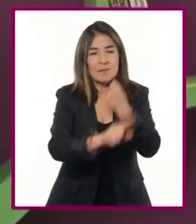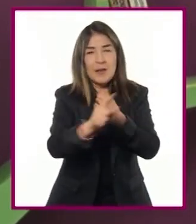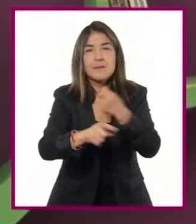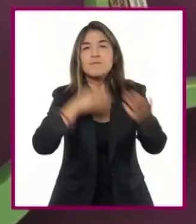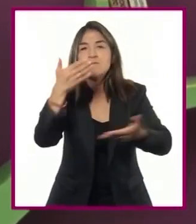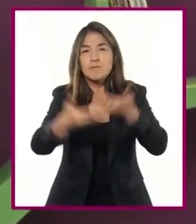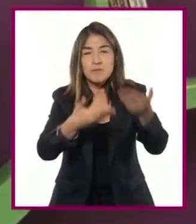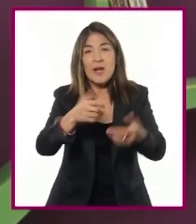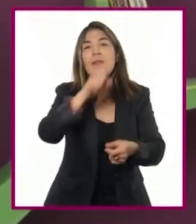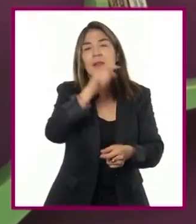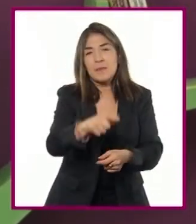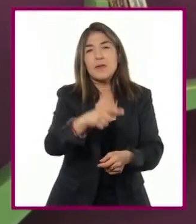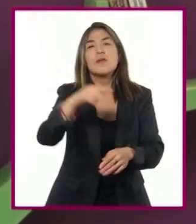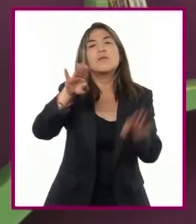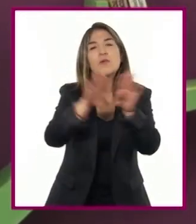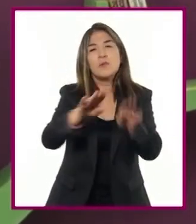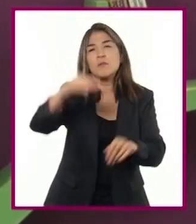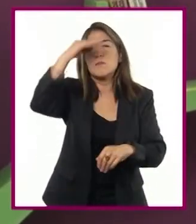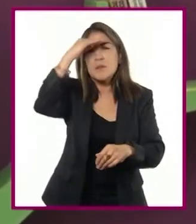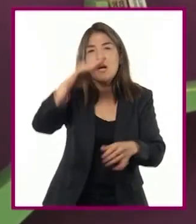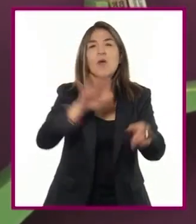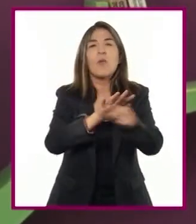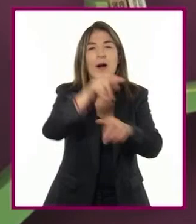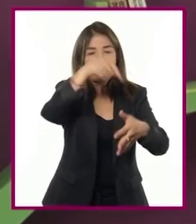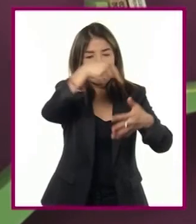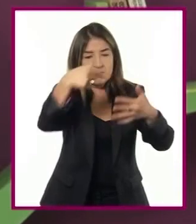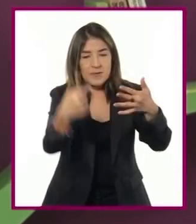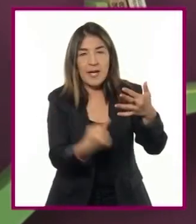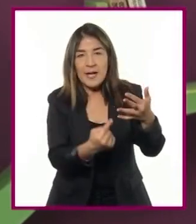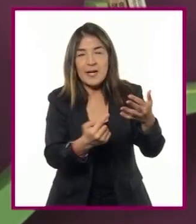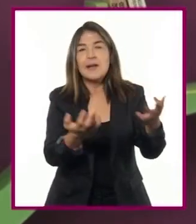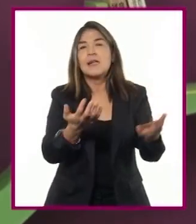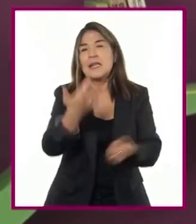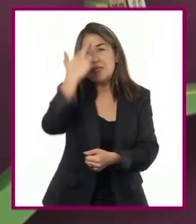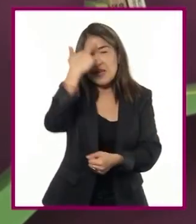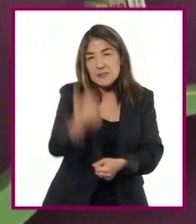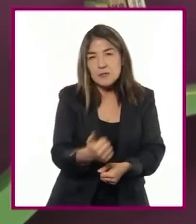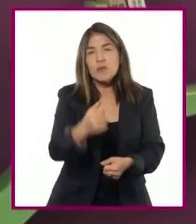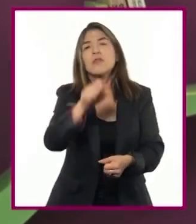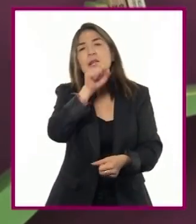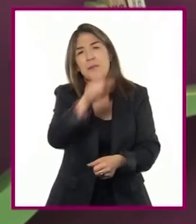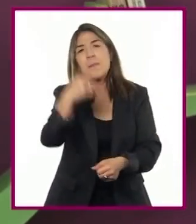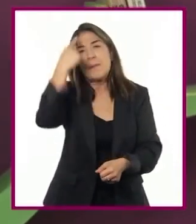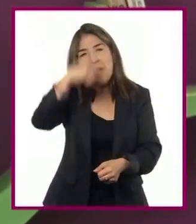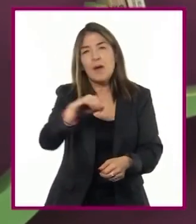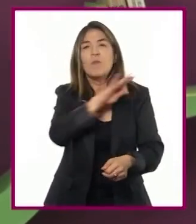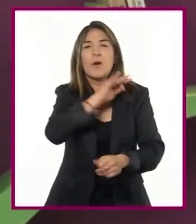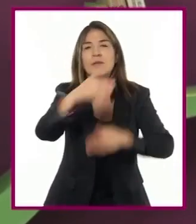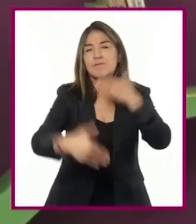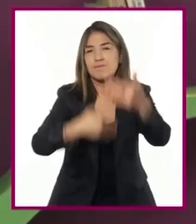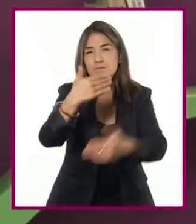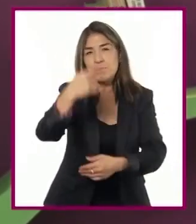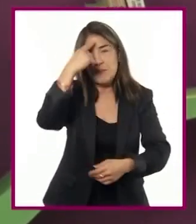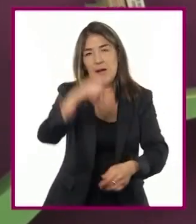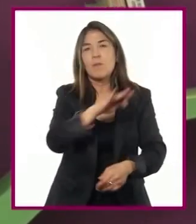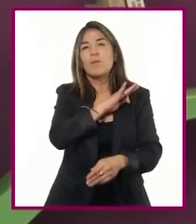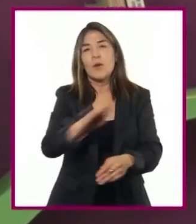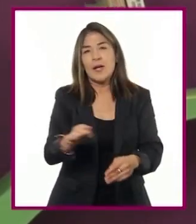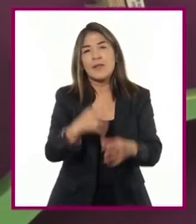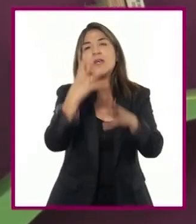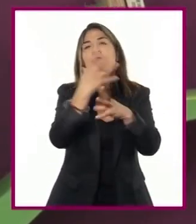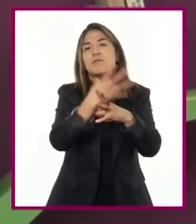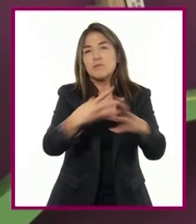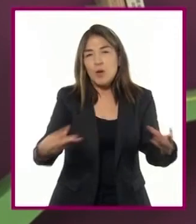a encontrar los suficientes puntos en común o nuevas perspectivas que permitan avanzar hacia la consecución